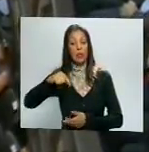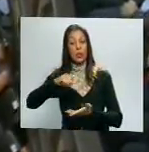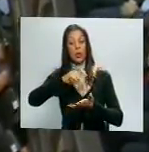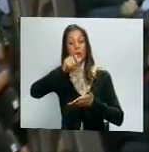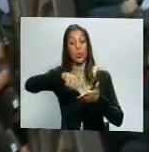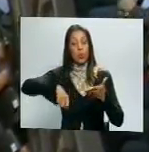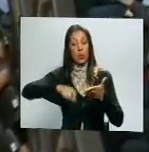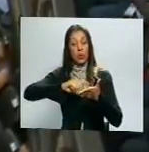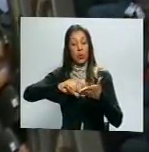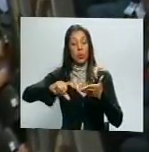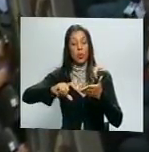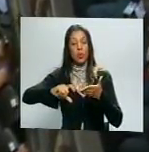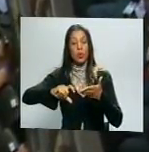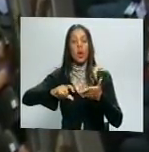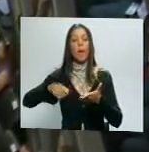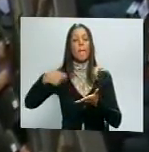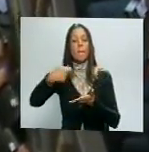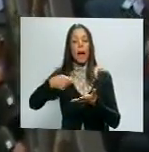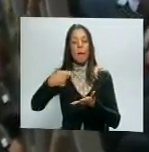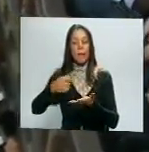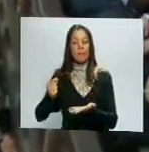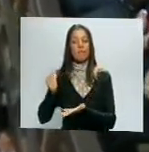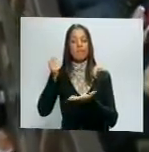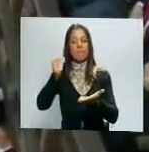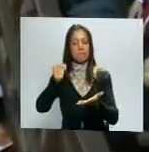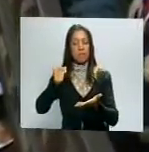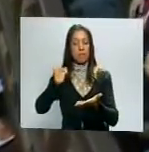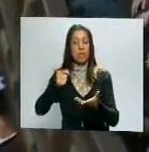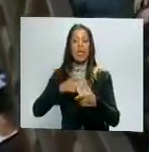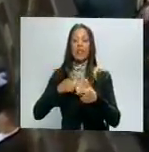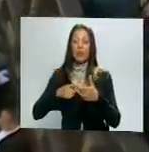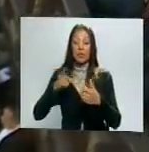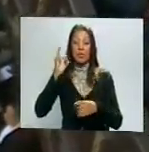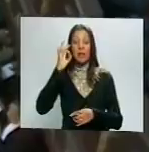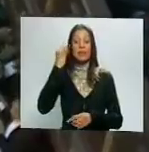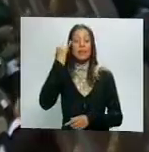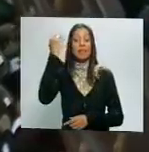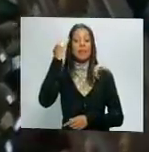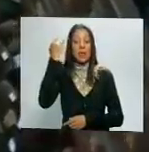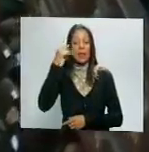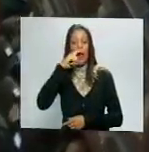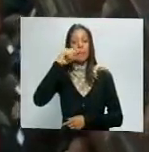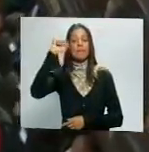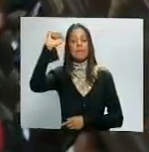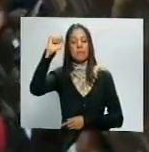el código QR. Por eso son medidas, compatriotas,